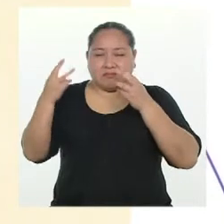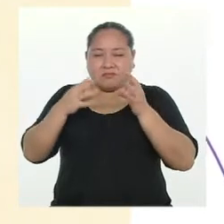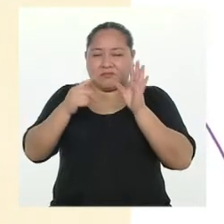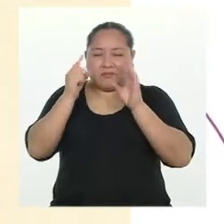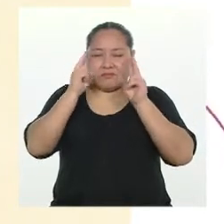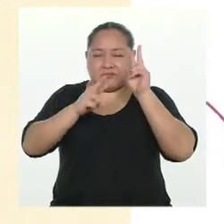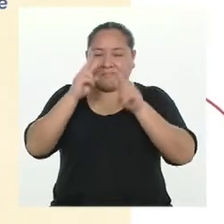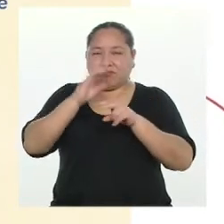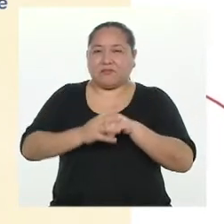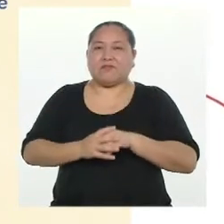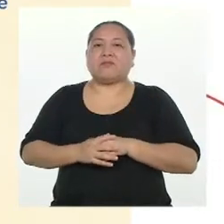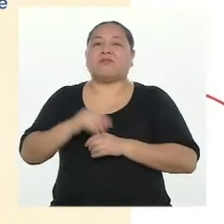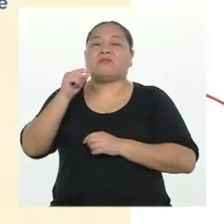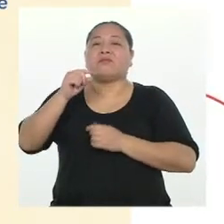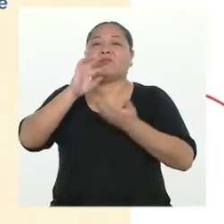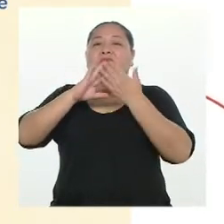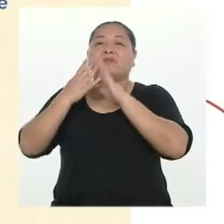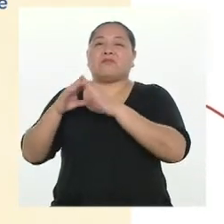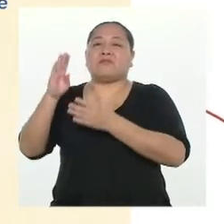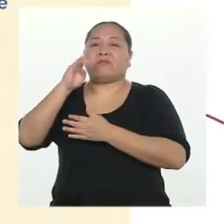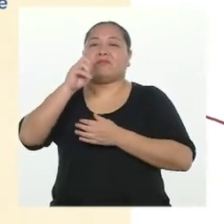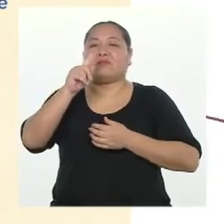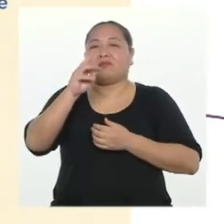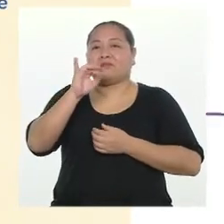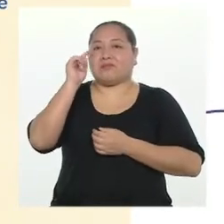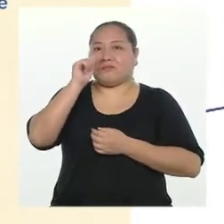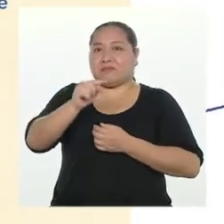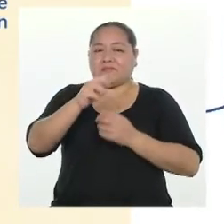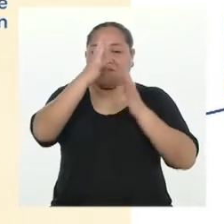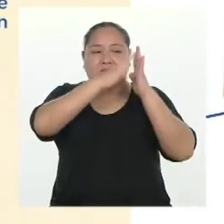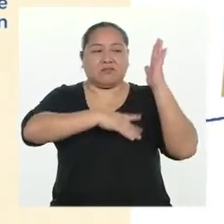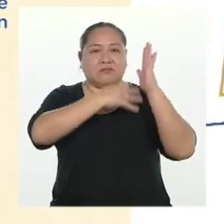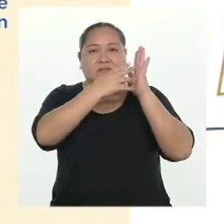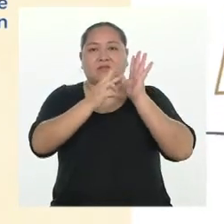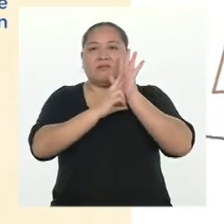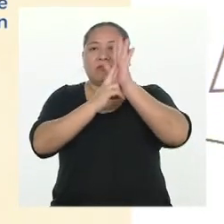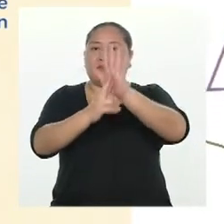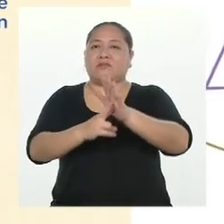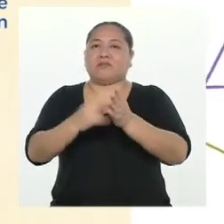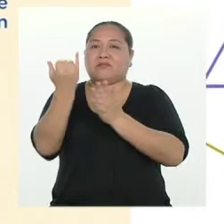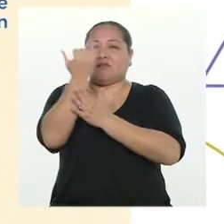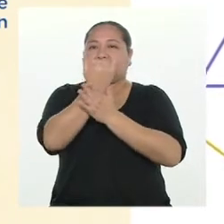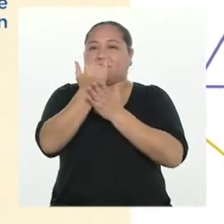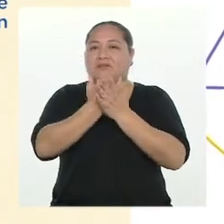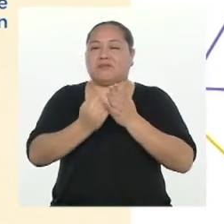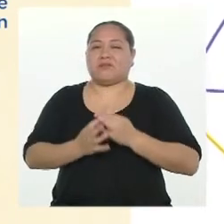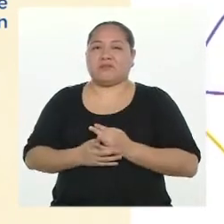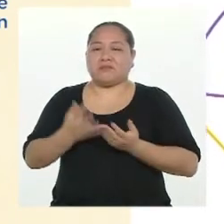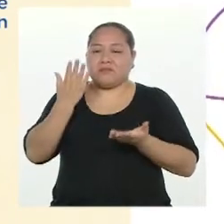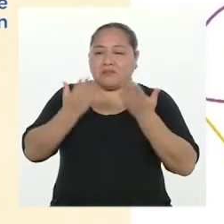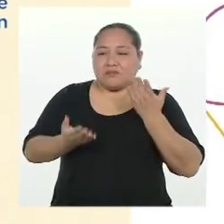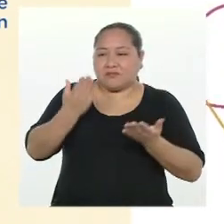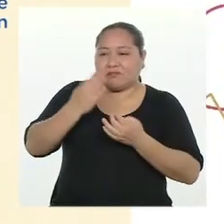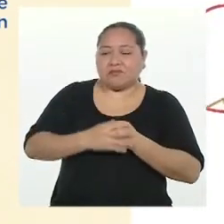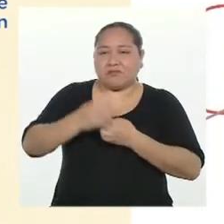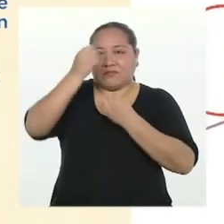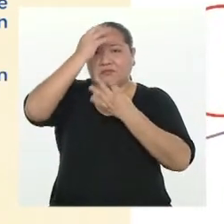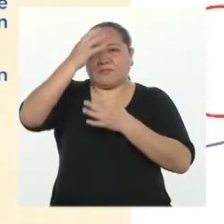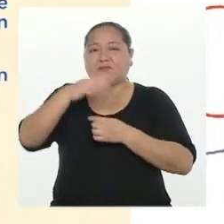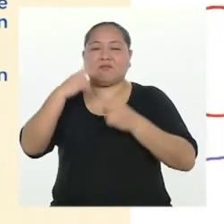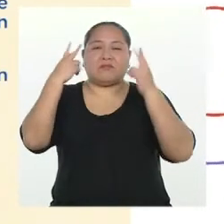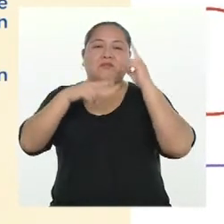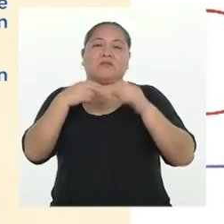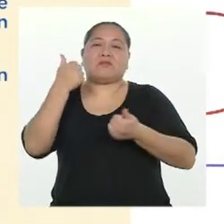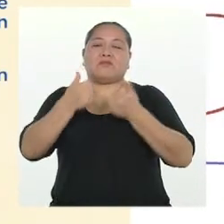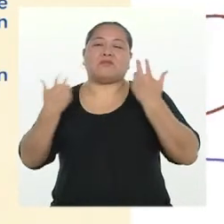del registro de la población de bacterias en una tabla y representarlos en gráficas. Comparar datos y determinar qué